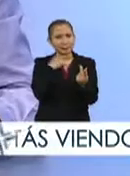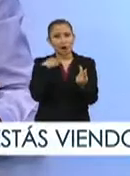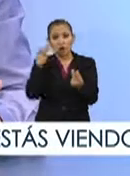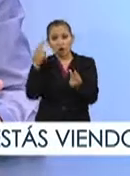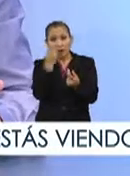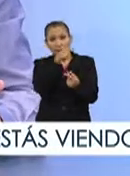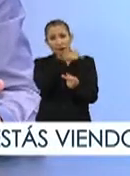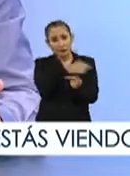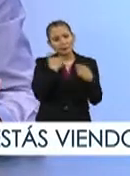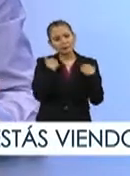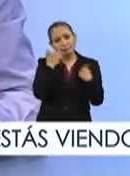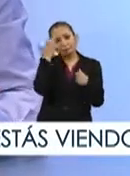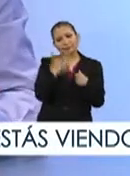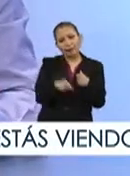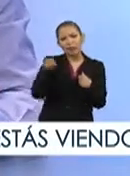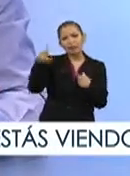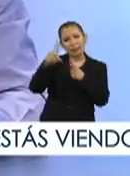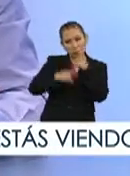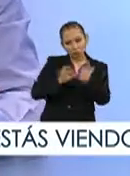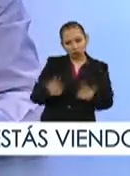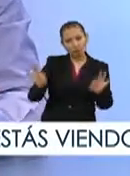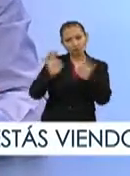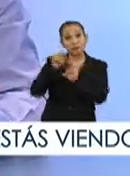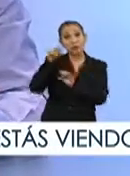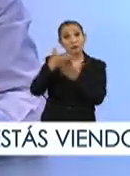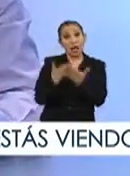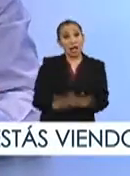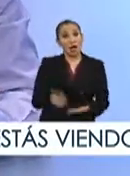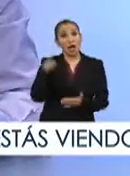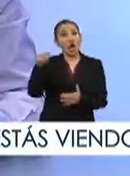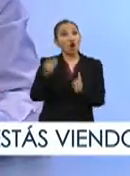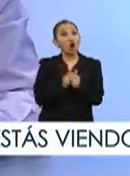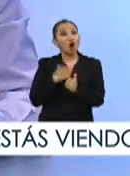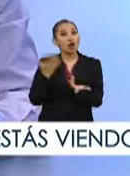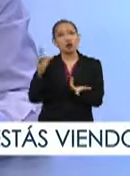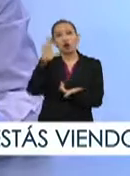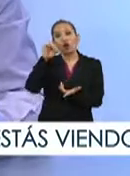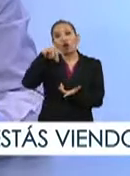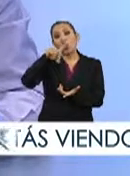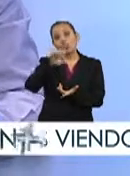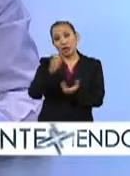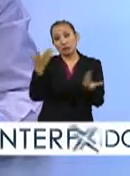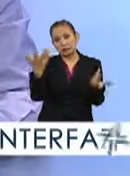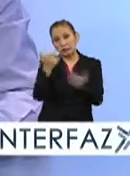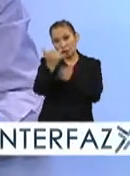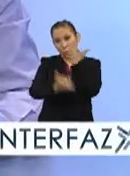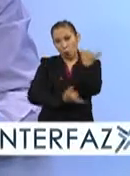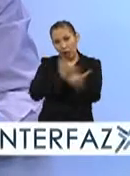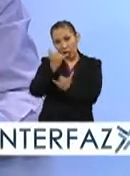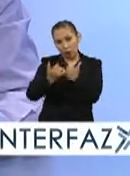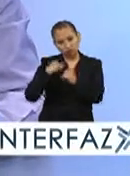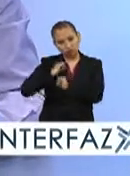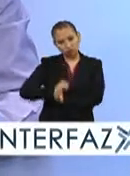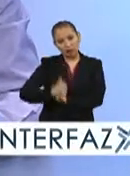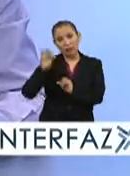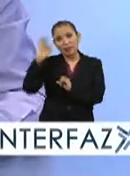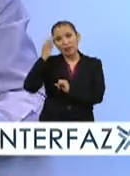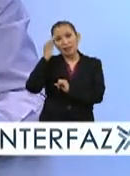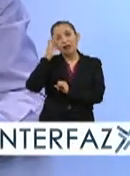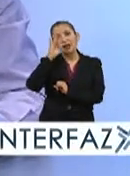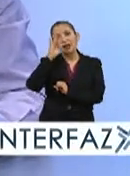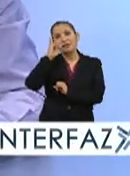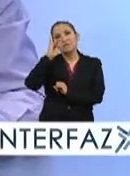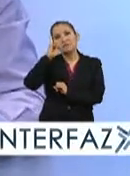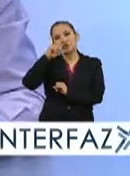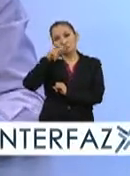Las universidades entienden eso y por eso, pues ahora a través del CONDE se hacen estos juegos con la Federación